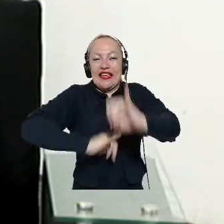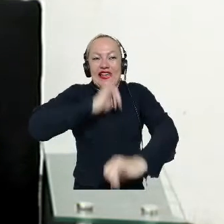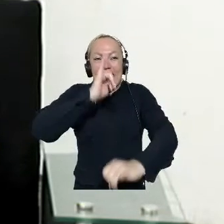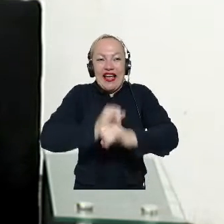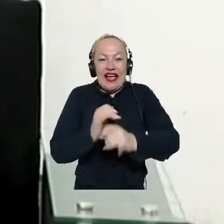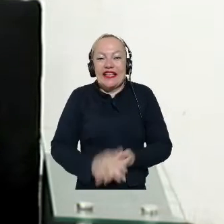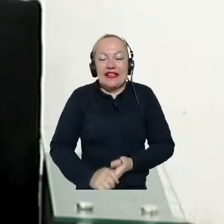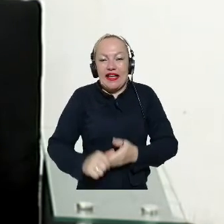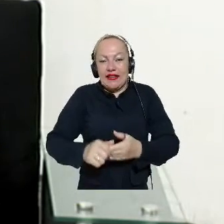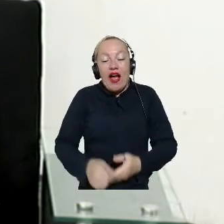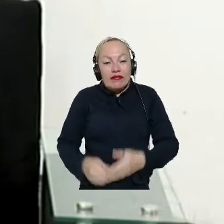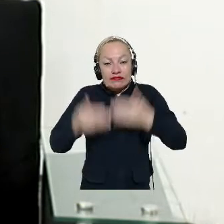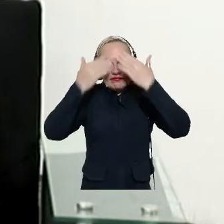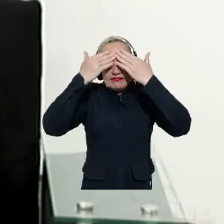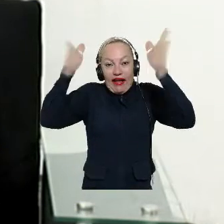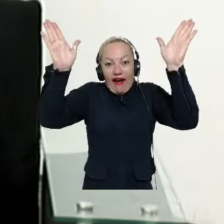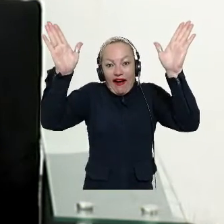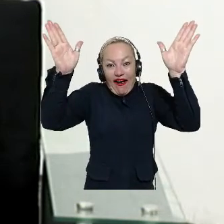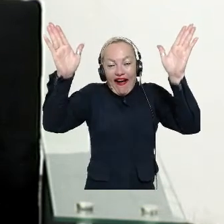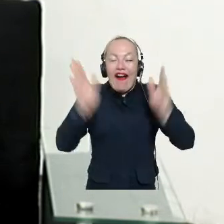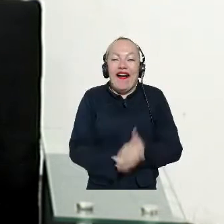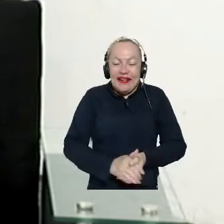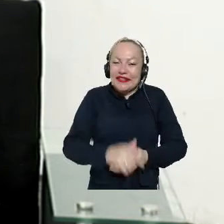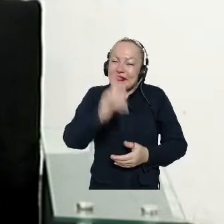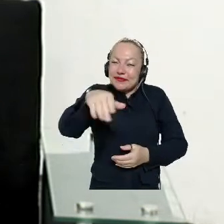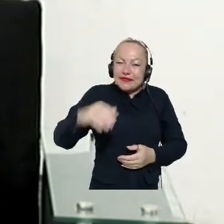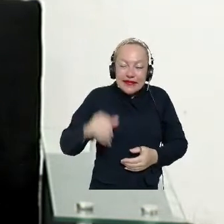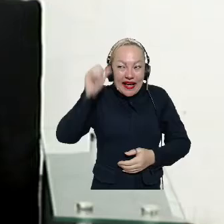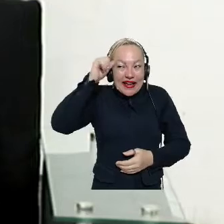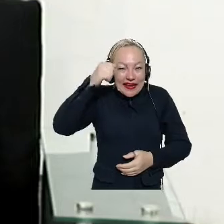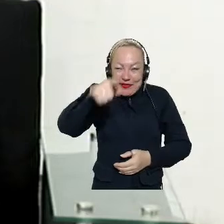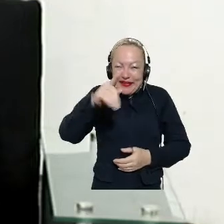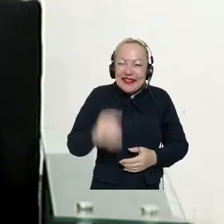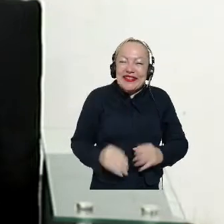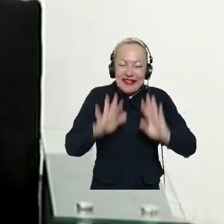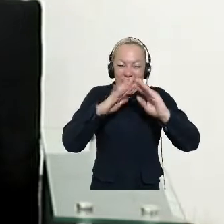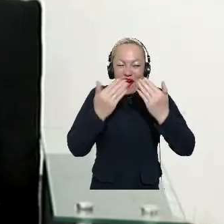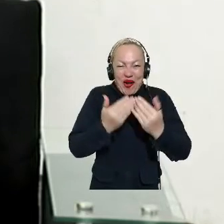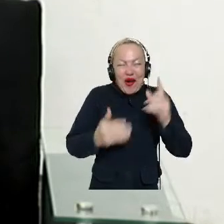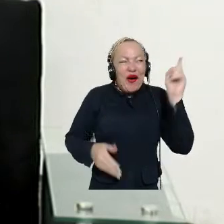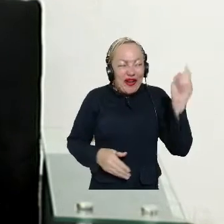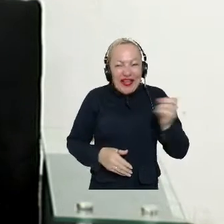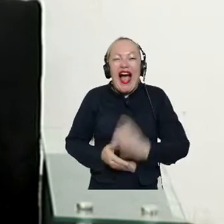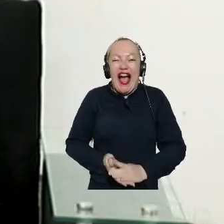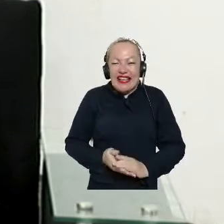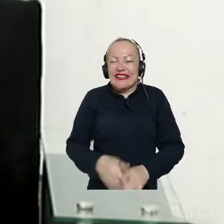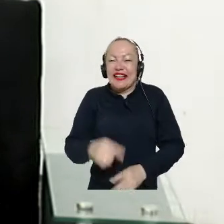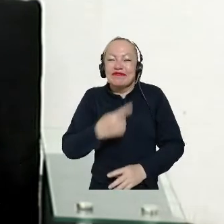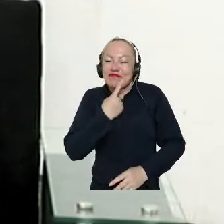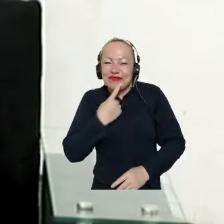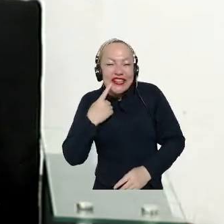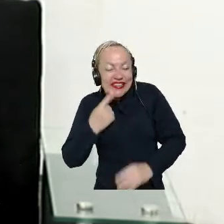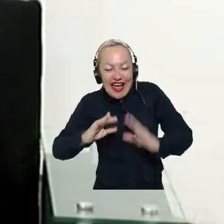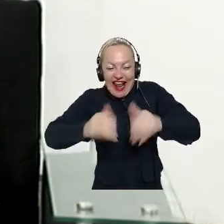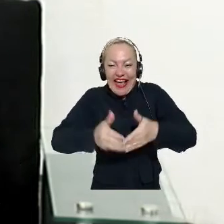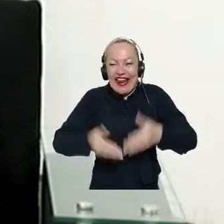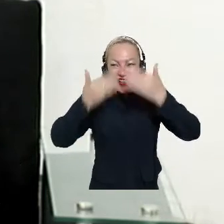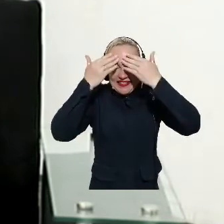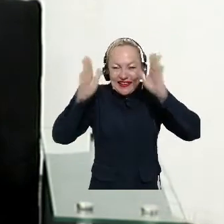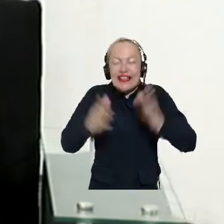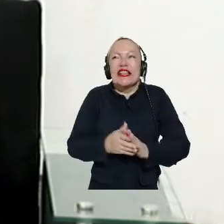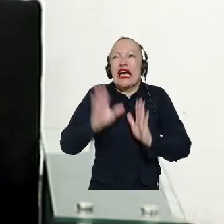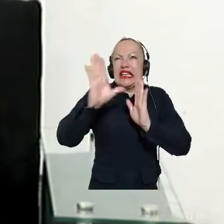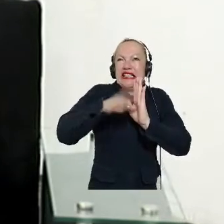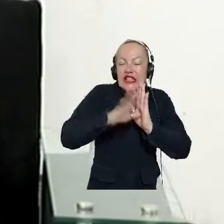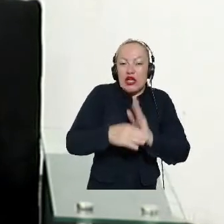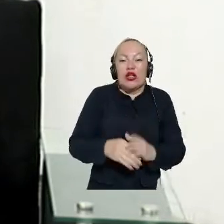de la Democracia. ¿A ti alguna vez en el colegio te dictaron clases de democracia? Sí, pues sí, claro, sí. Todo en sociales sí, o en